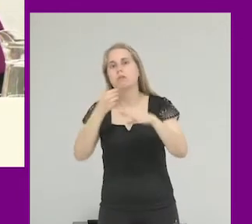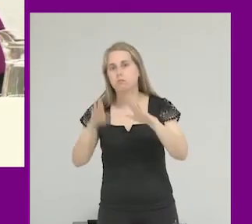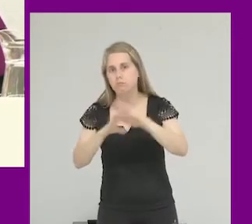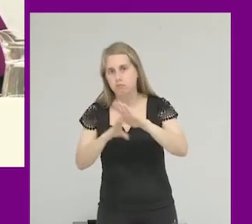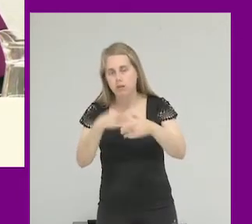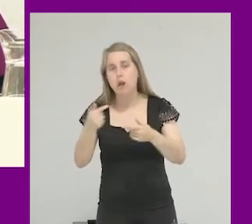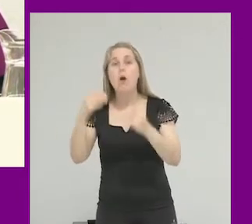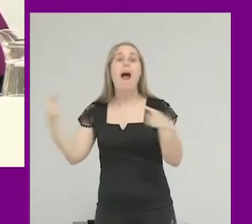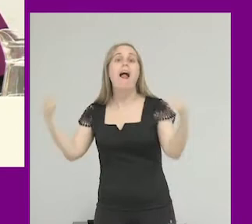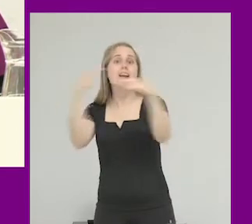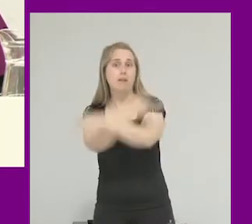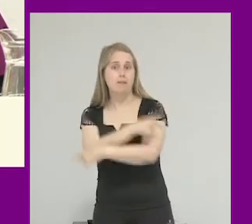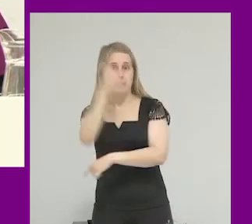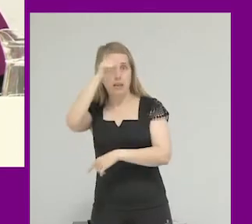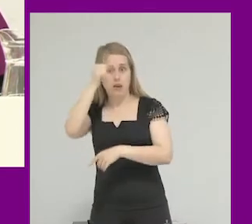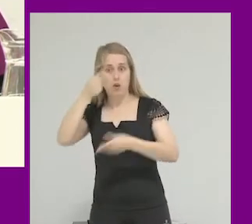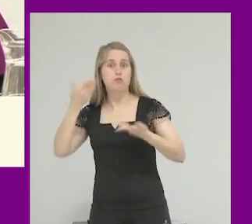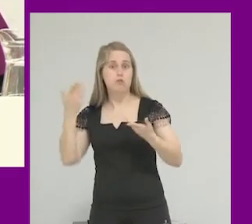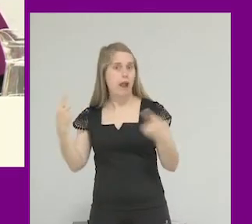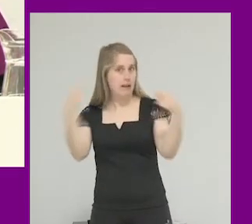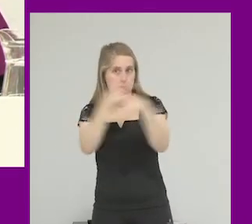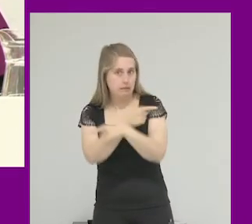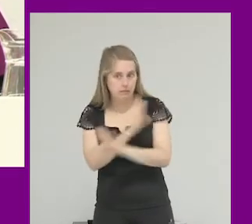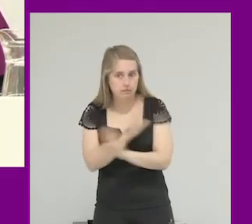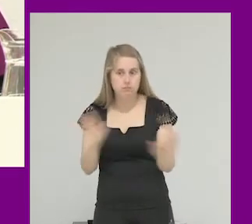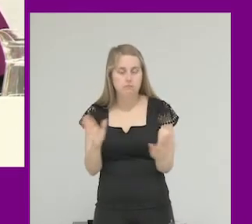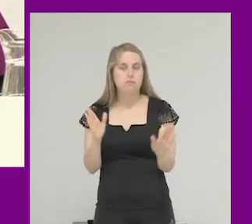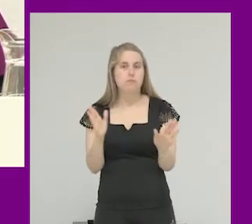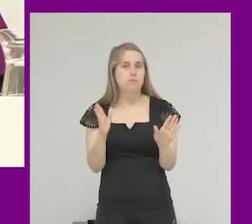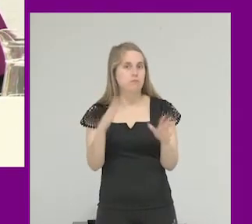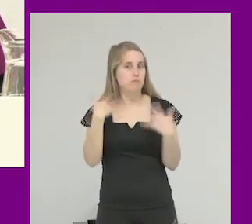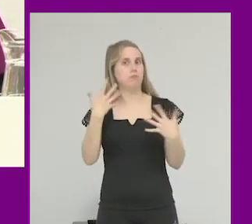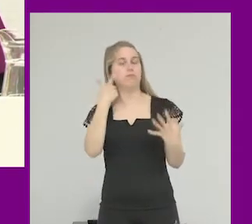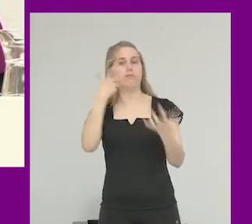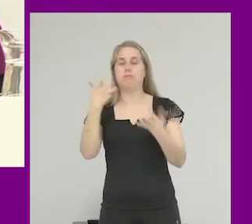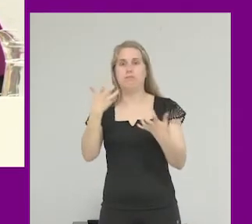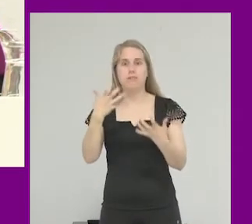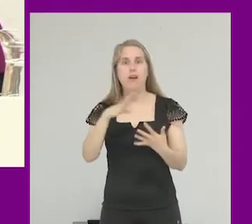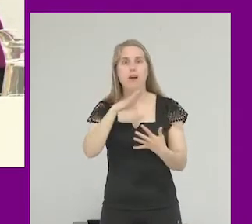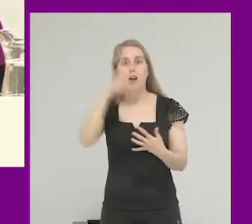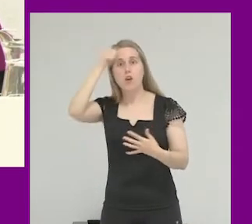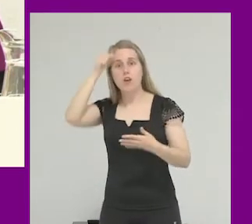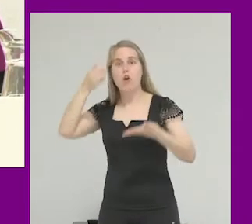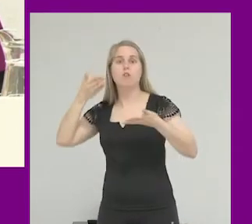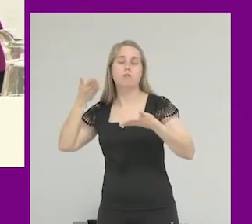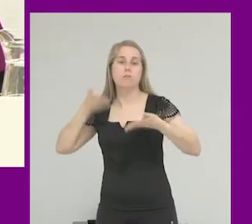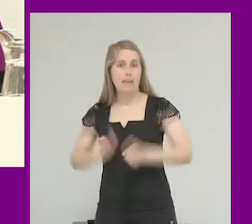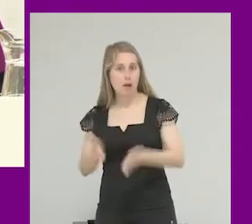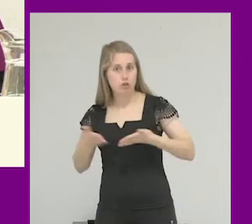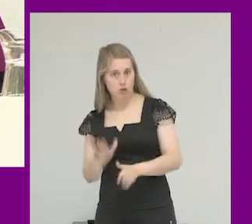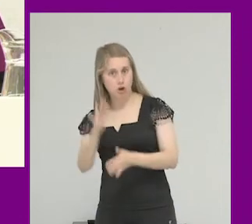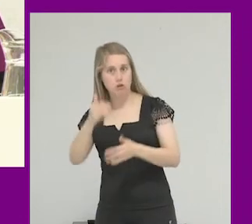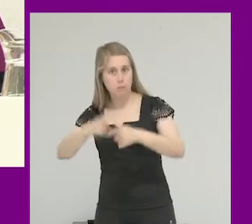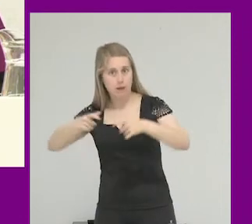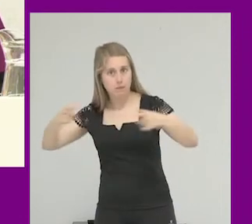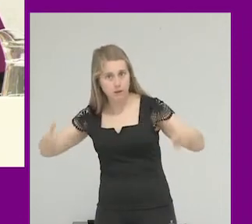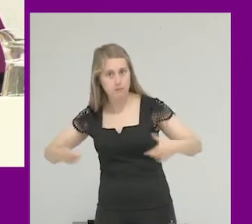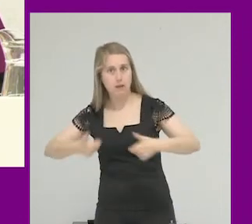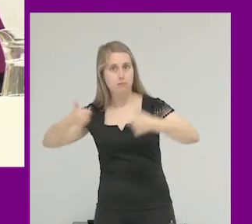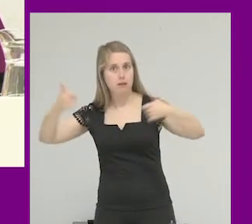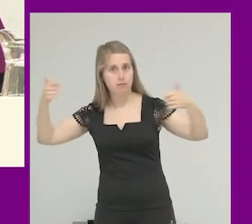al revés, cuanto más hijos tenían, es que era muy llamativo, cuanto más hijos tenían,